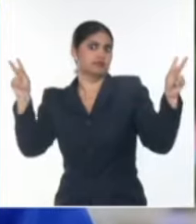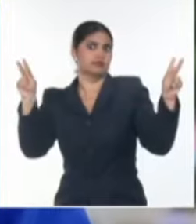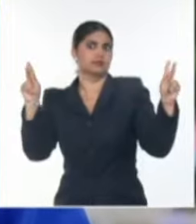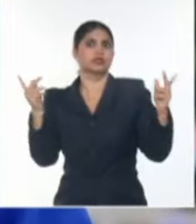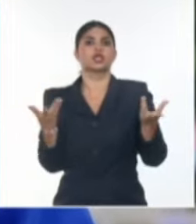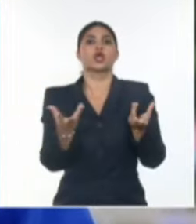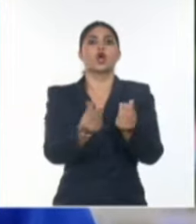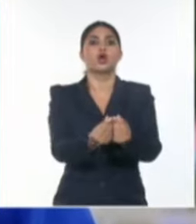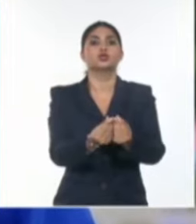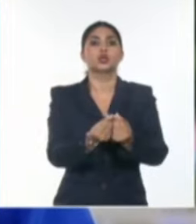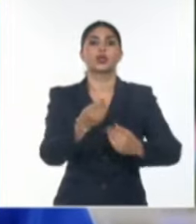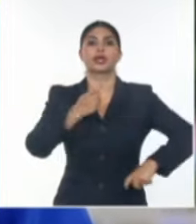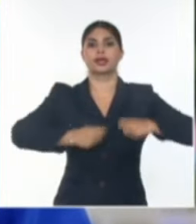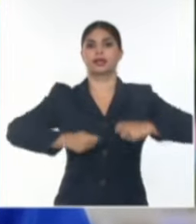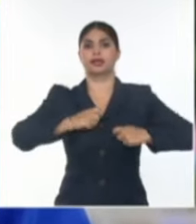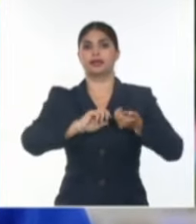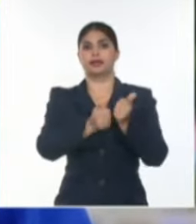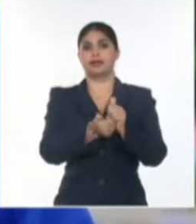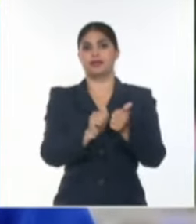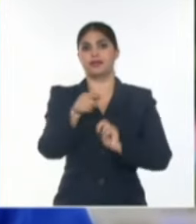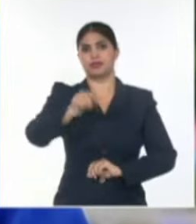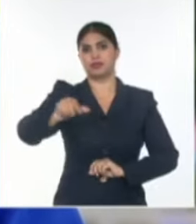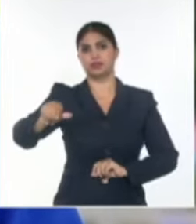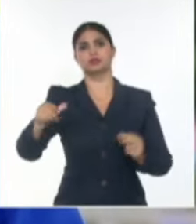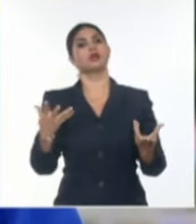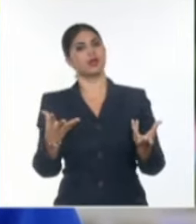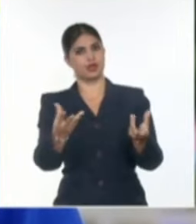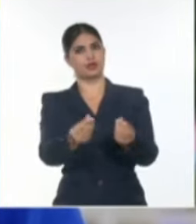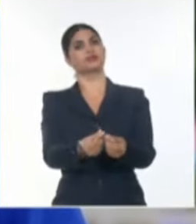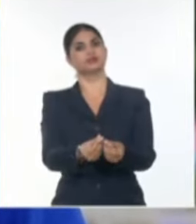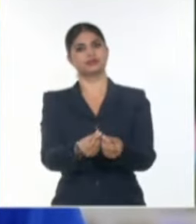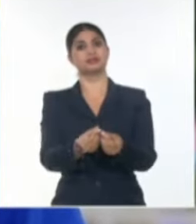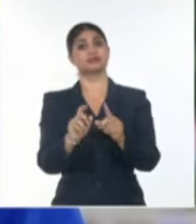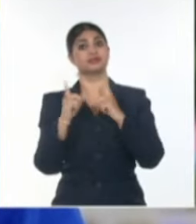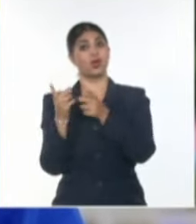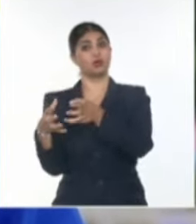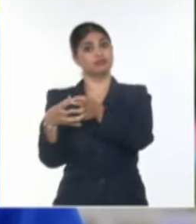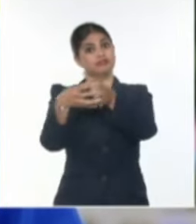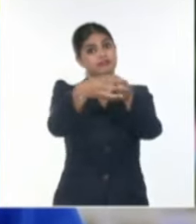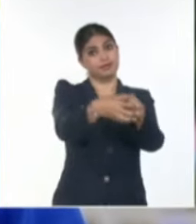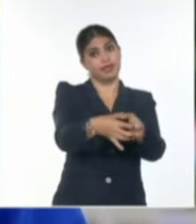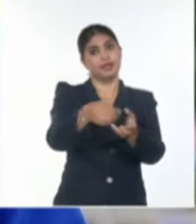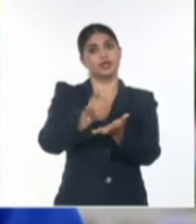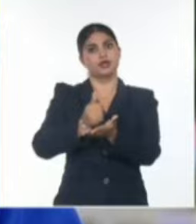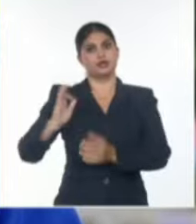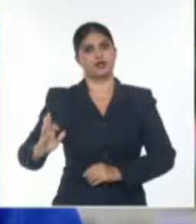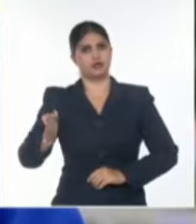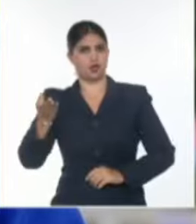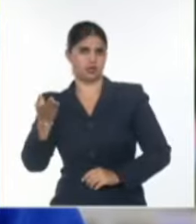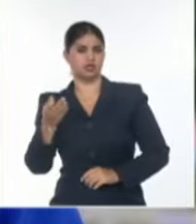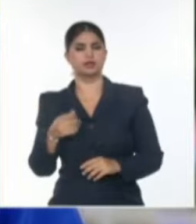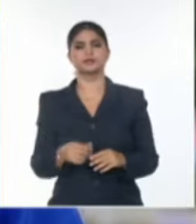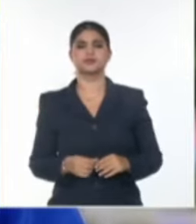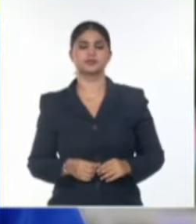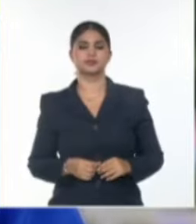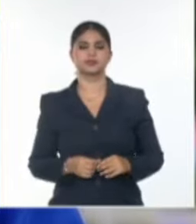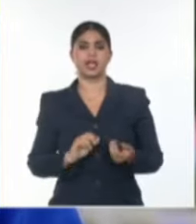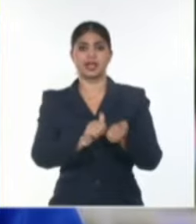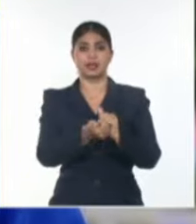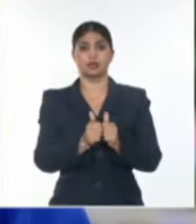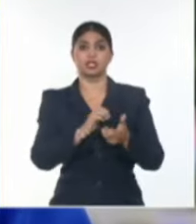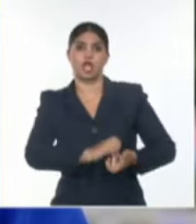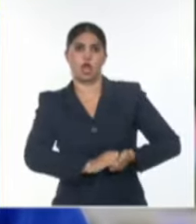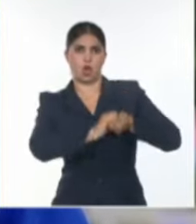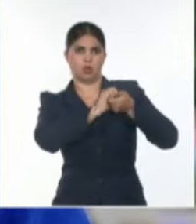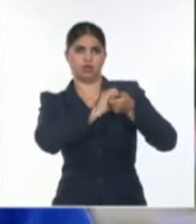a nuestros deportistas en Francia, y tenemos la lucha greco-romana donde los tres especialistas que están con